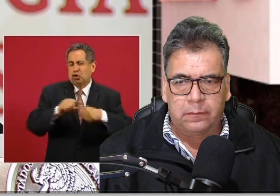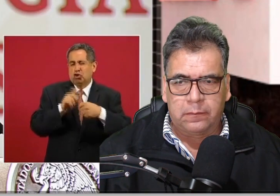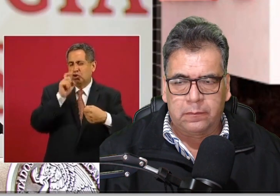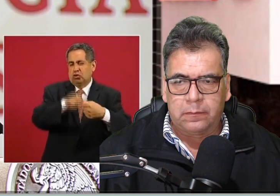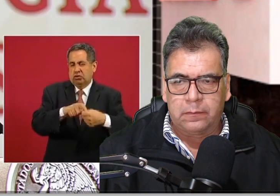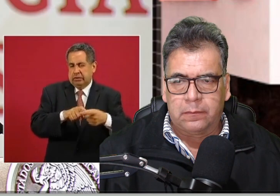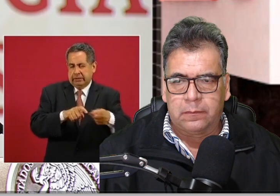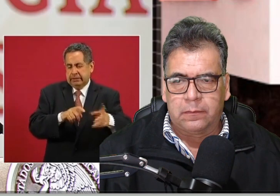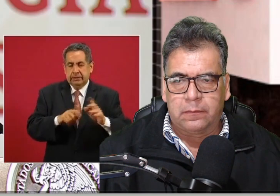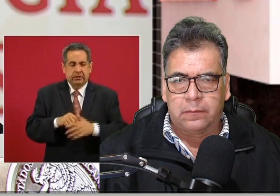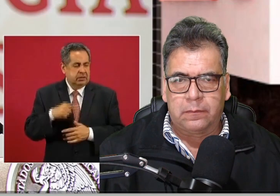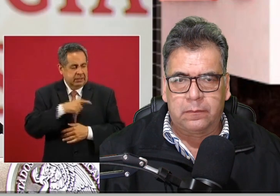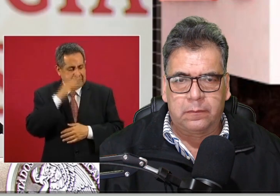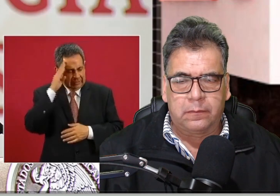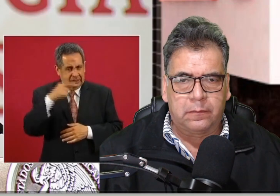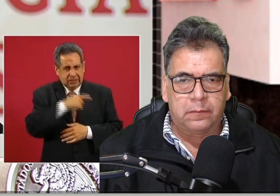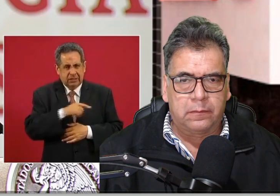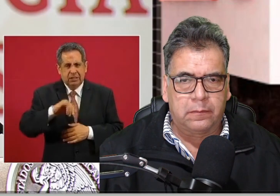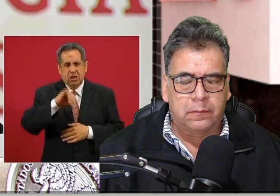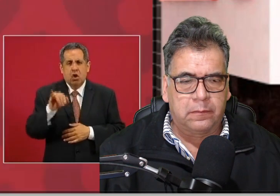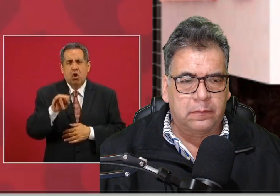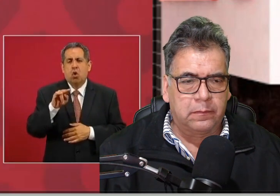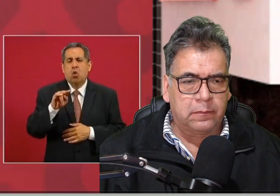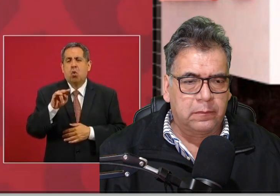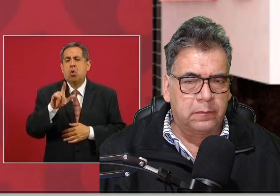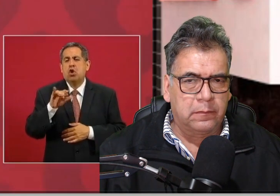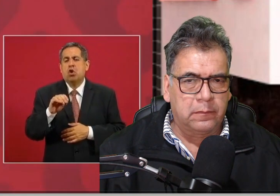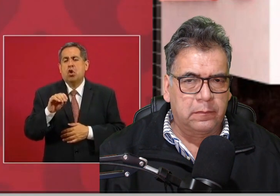Los de Altos Hornos, una vez